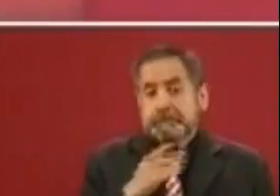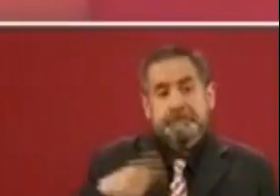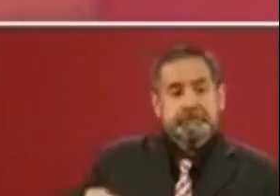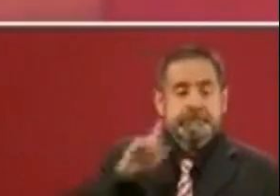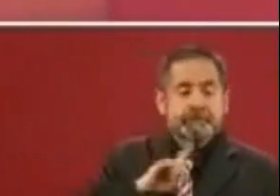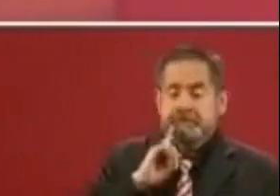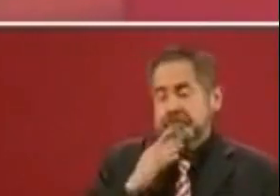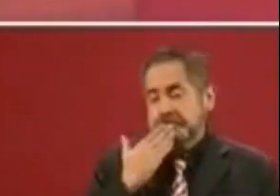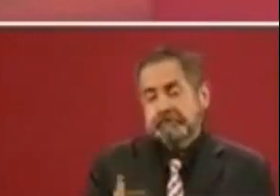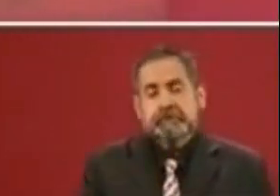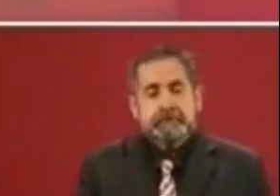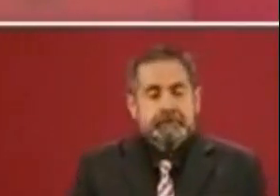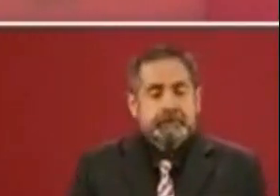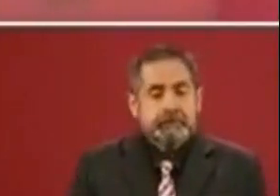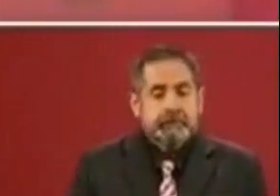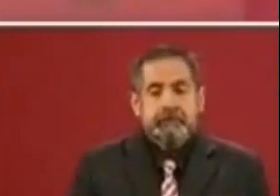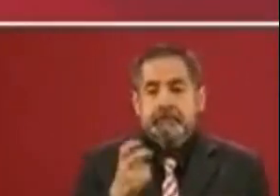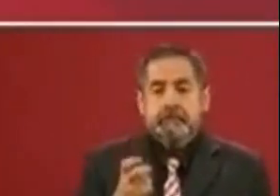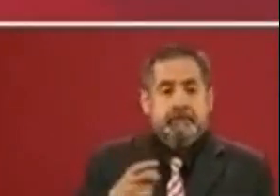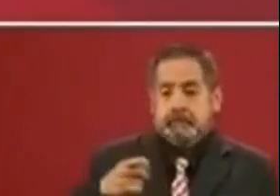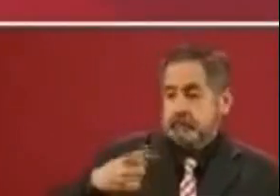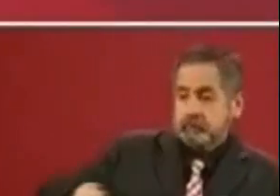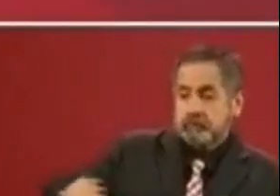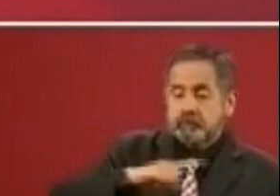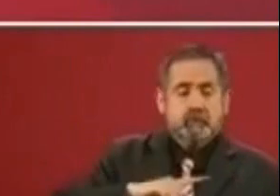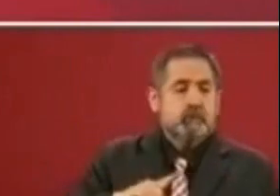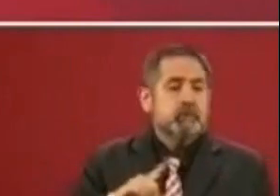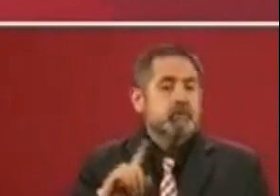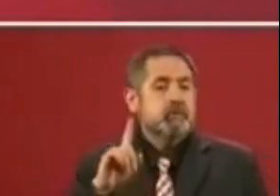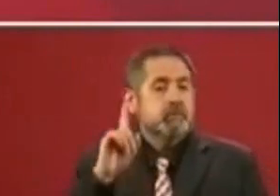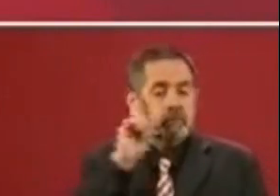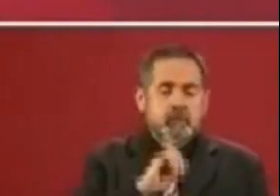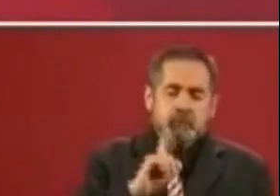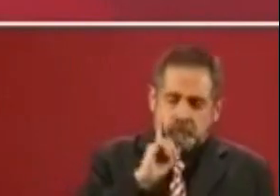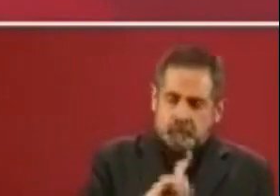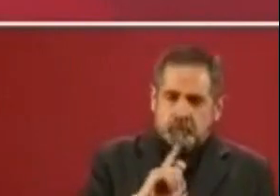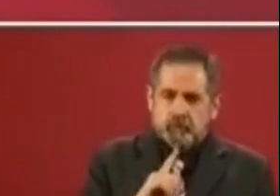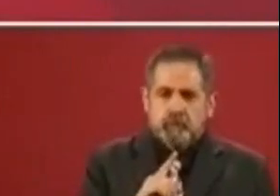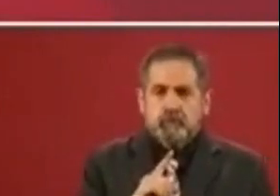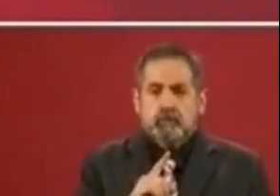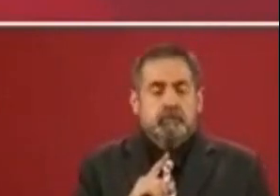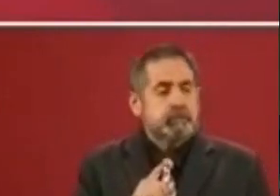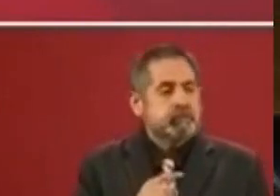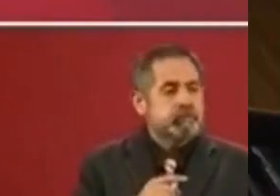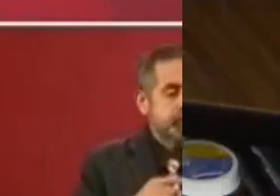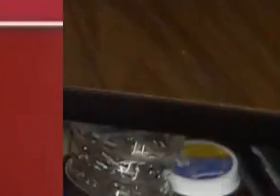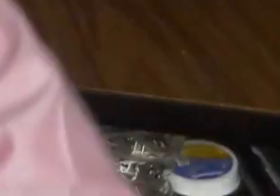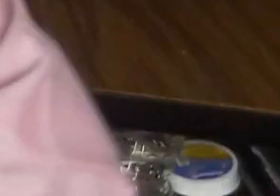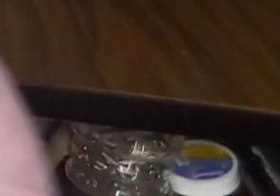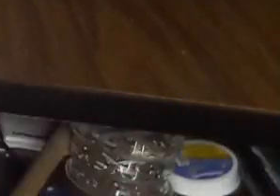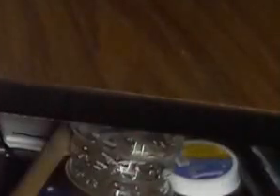Yo quiero pues felicitar a todas las mujeres que participaron en el movimiento.